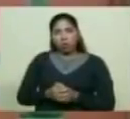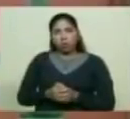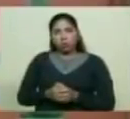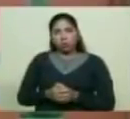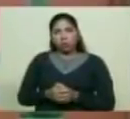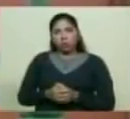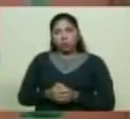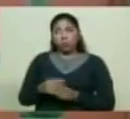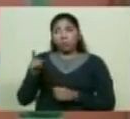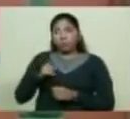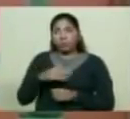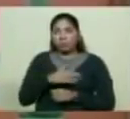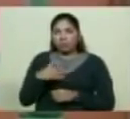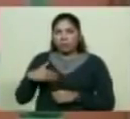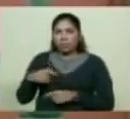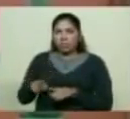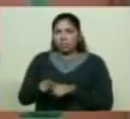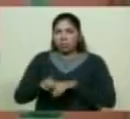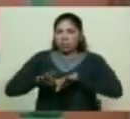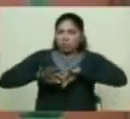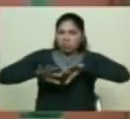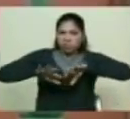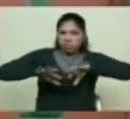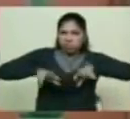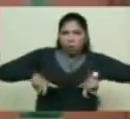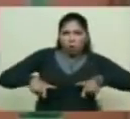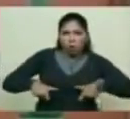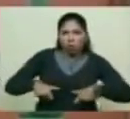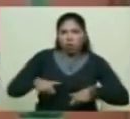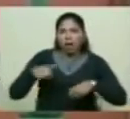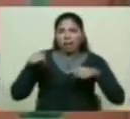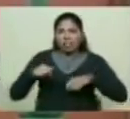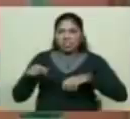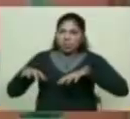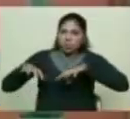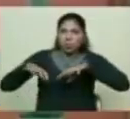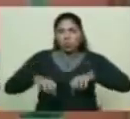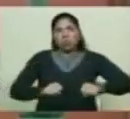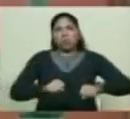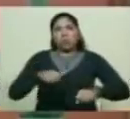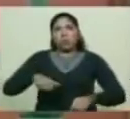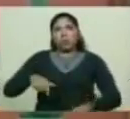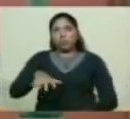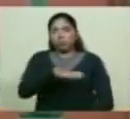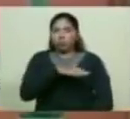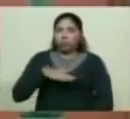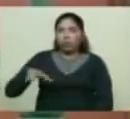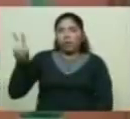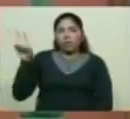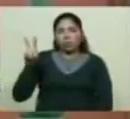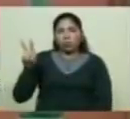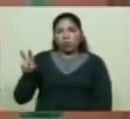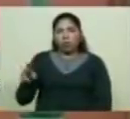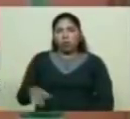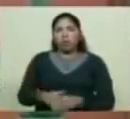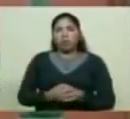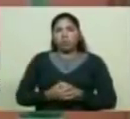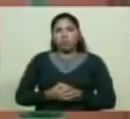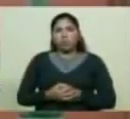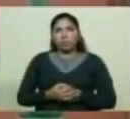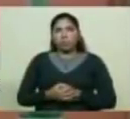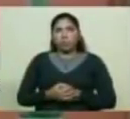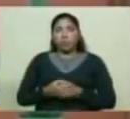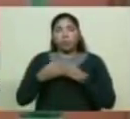pretenden amenazar nuestro territorio amenazando con ello las agonías de nuestra patria todo